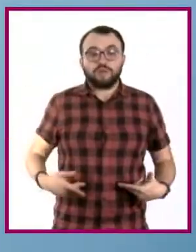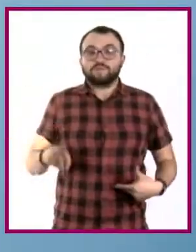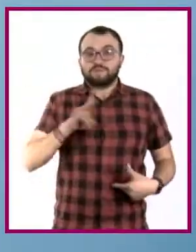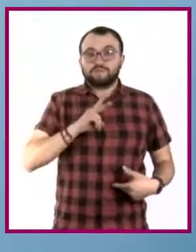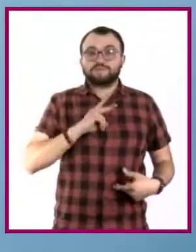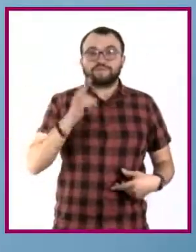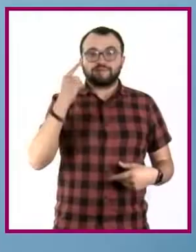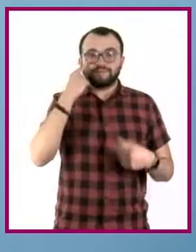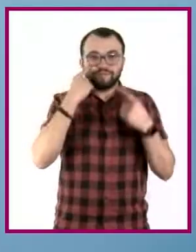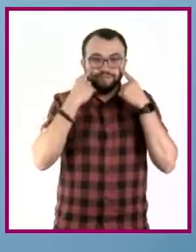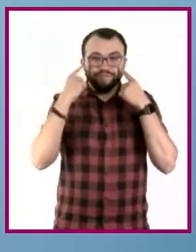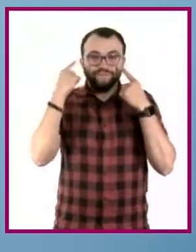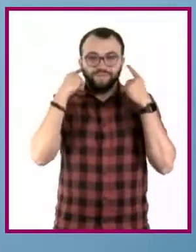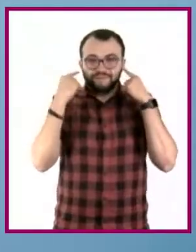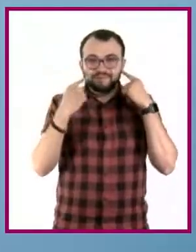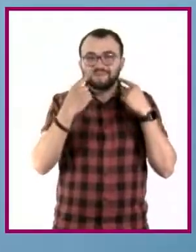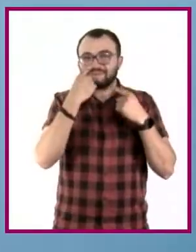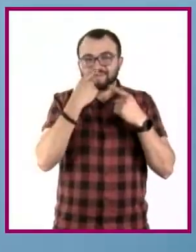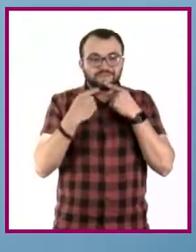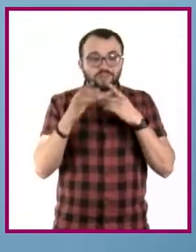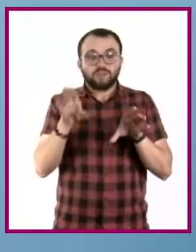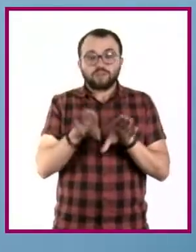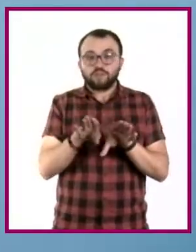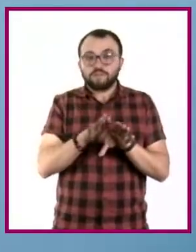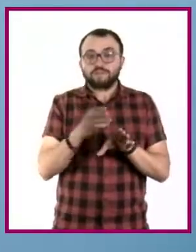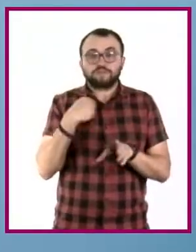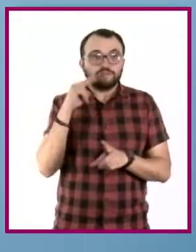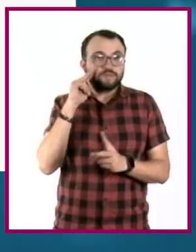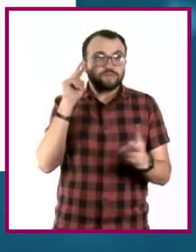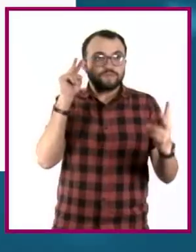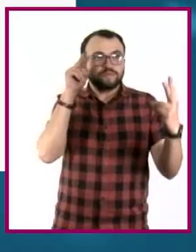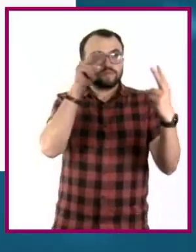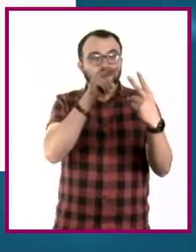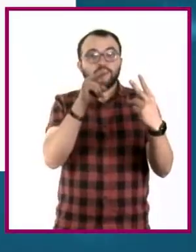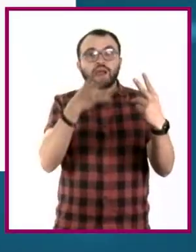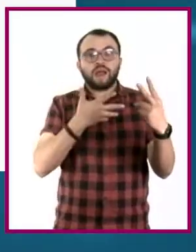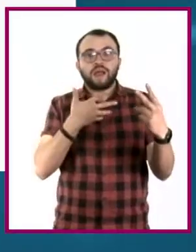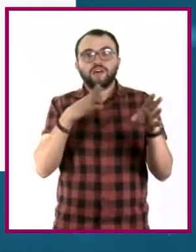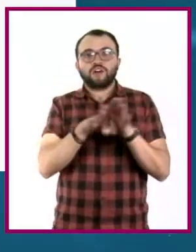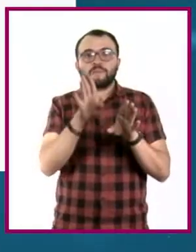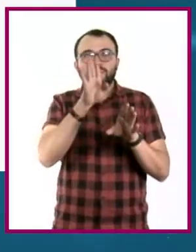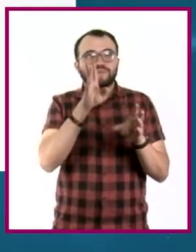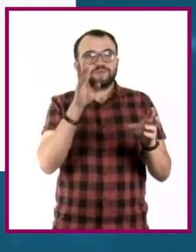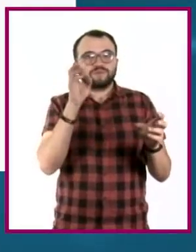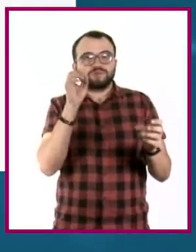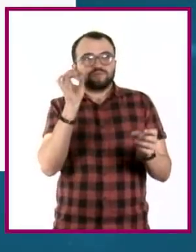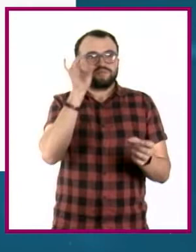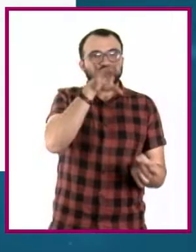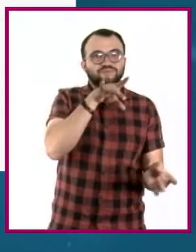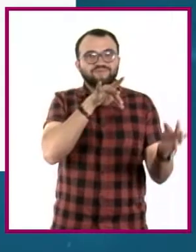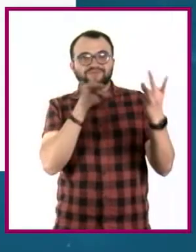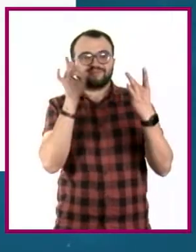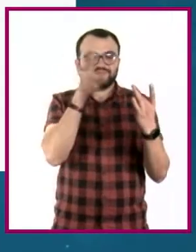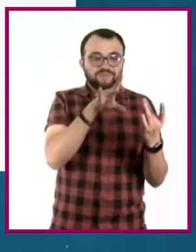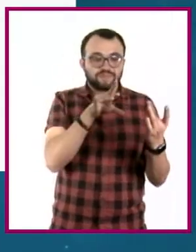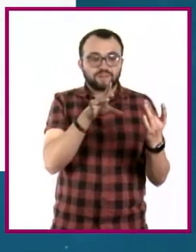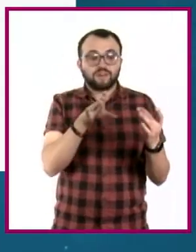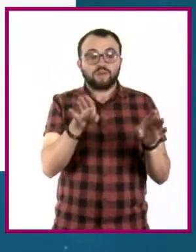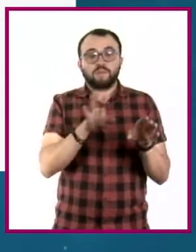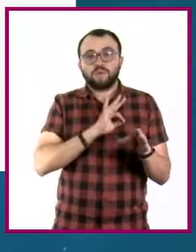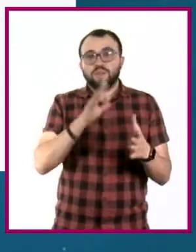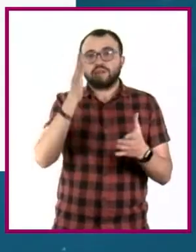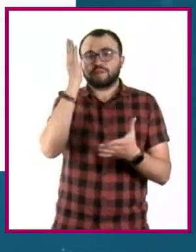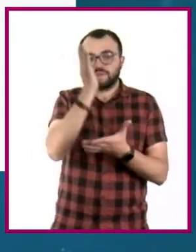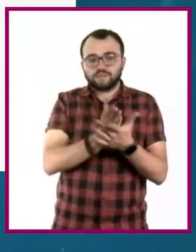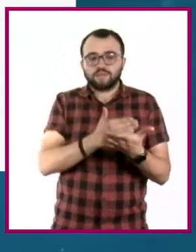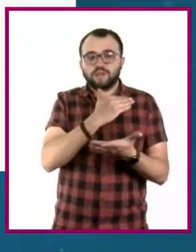por otros y a partir de ellas creamos significados. La comunicación se puede dividir en la que es transmitida por palabras